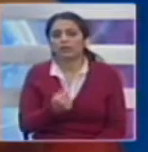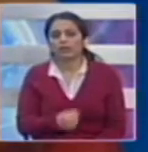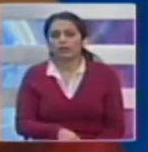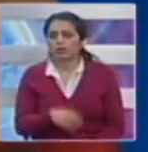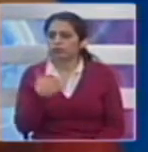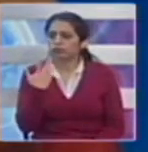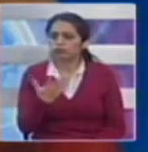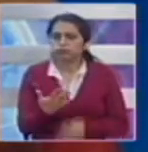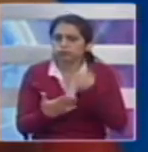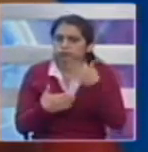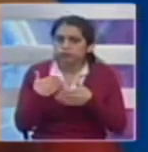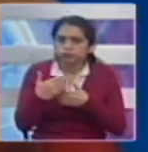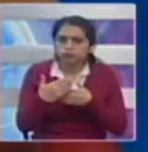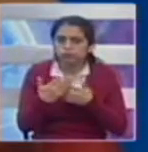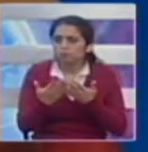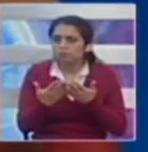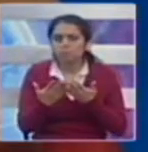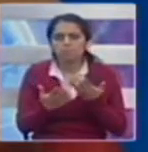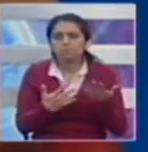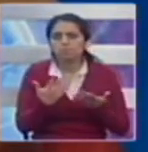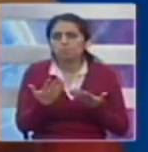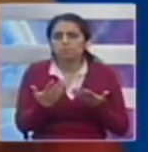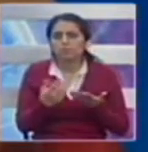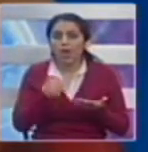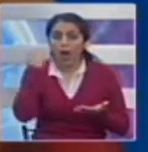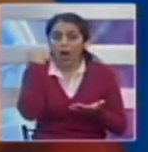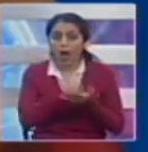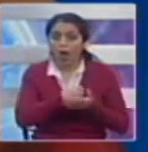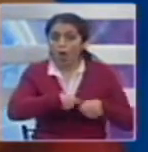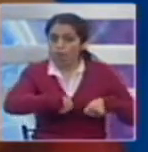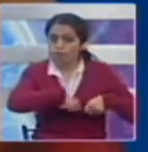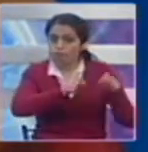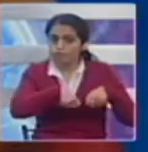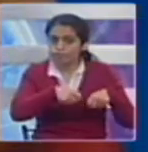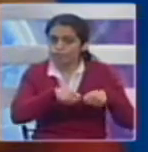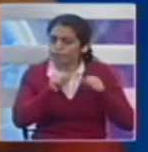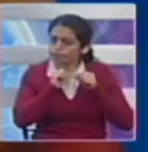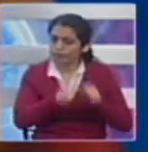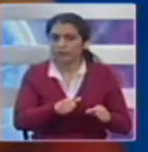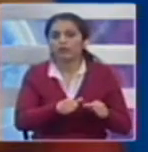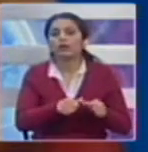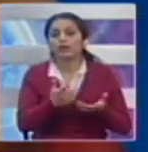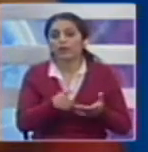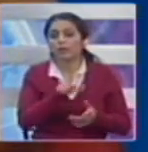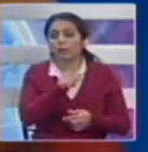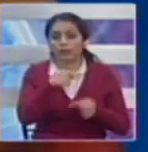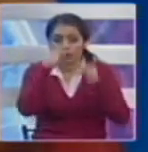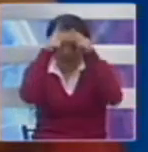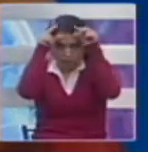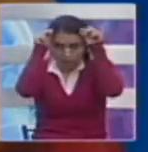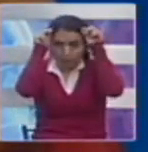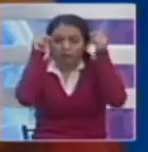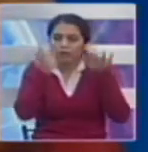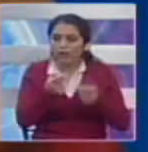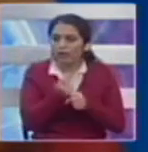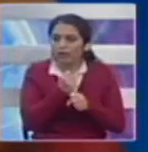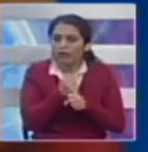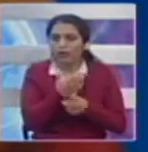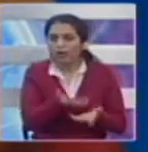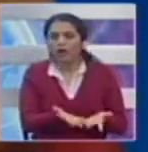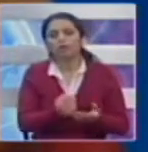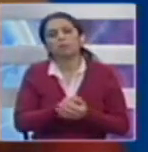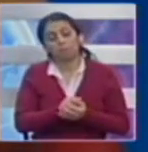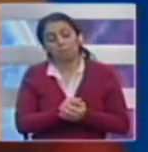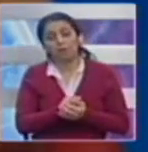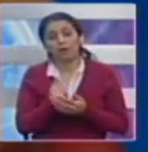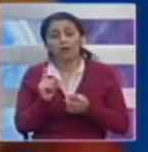entregando 1.500 contratos definitivos a personal de enfermería, y esperamos, y nuestra meta es hasta fin